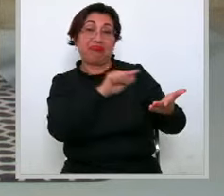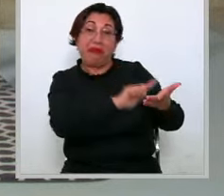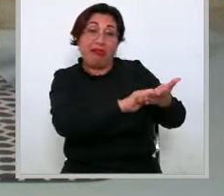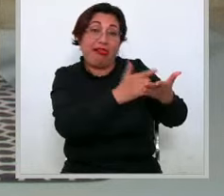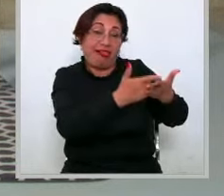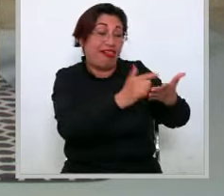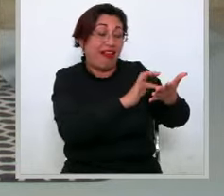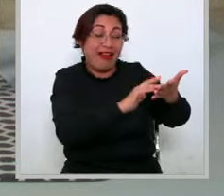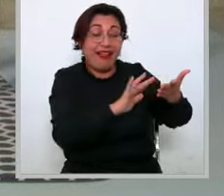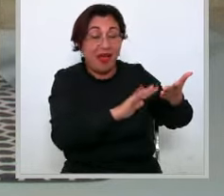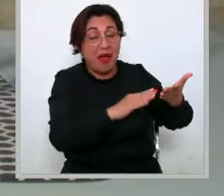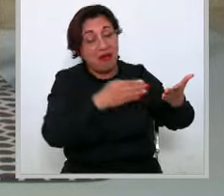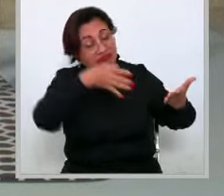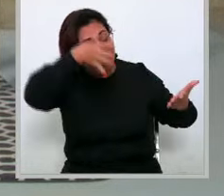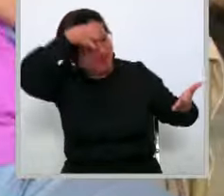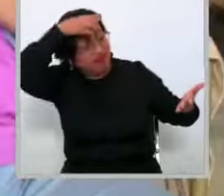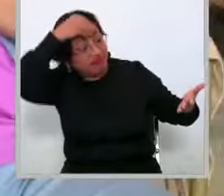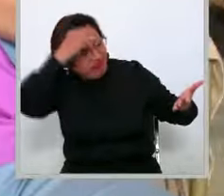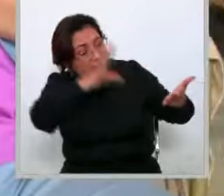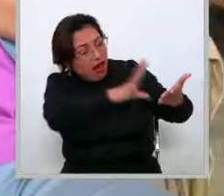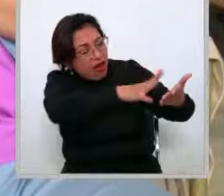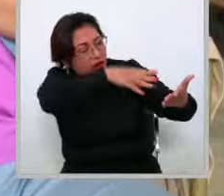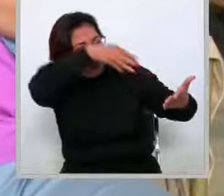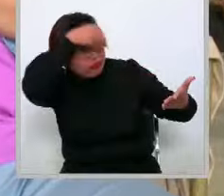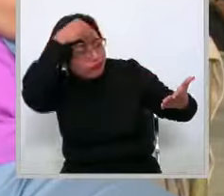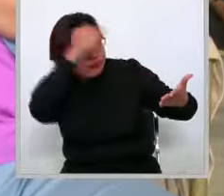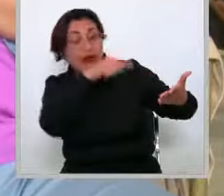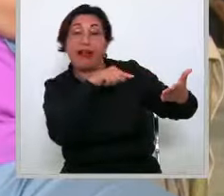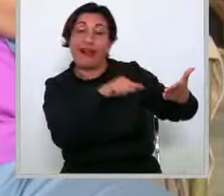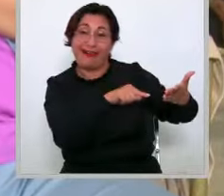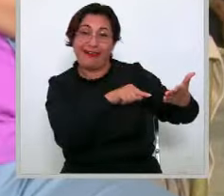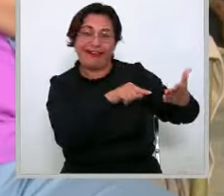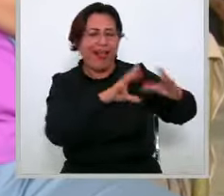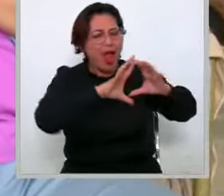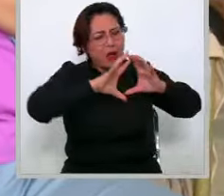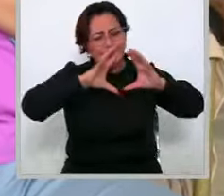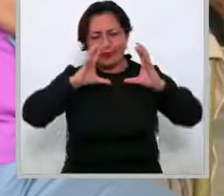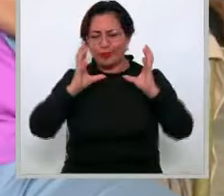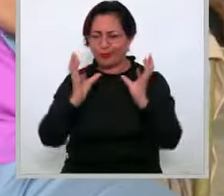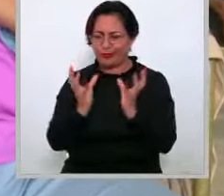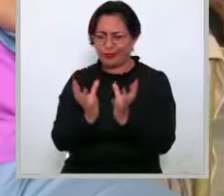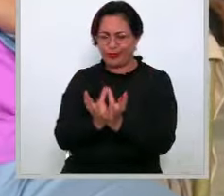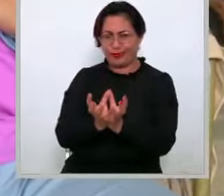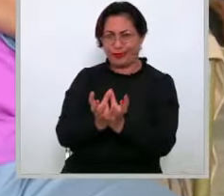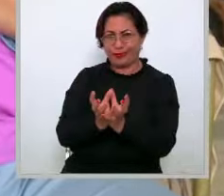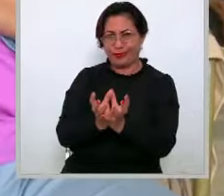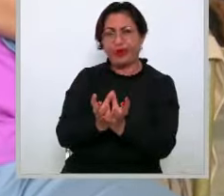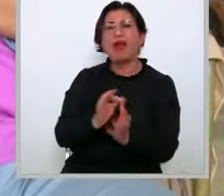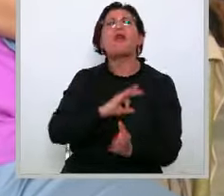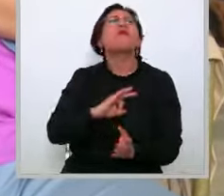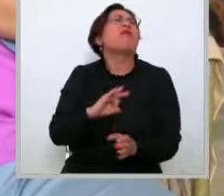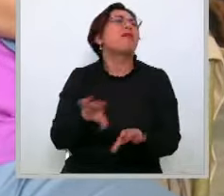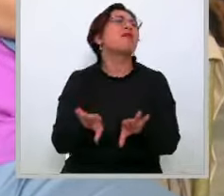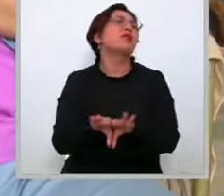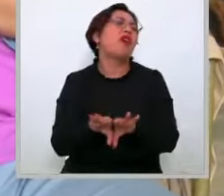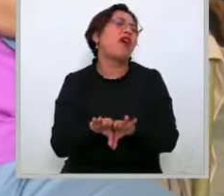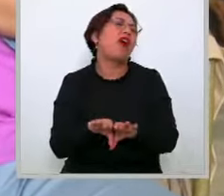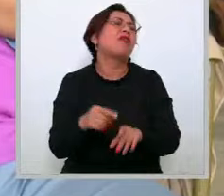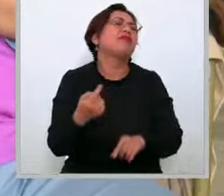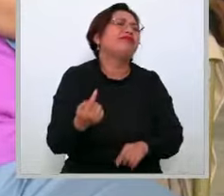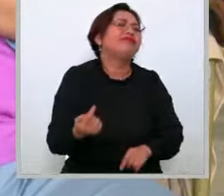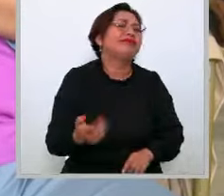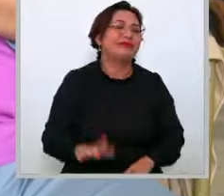o incluso aprender sobre más sobre el contexto y el mundo entero? Pues sí, creo que... ¿Por qué? ¿Cómo lo podemos lograr?